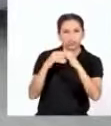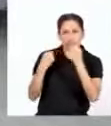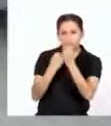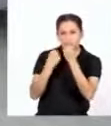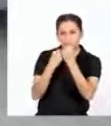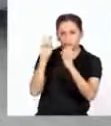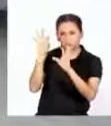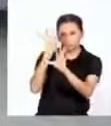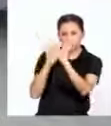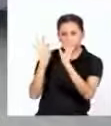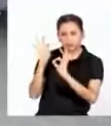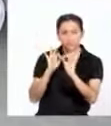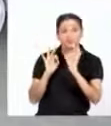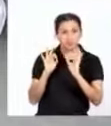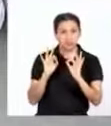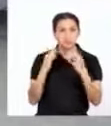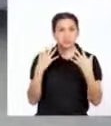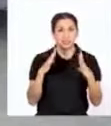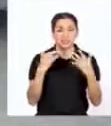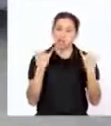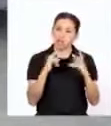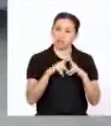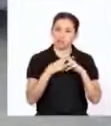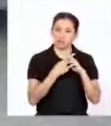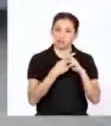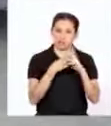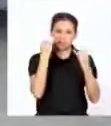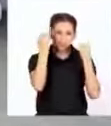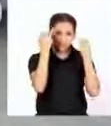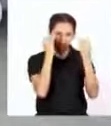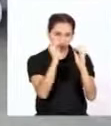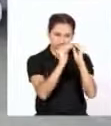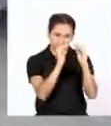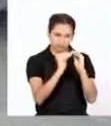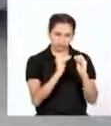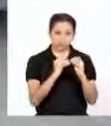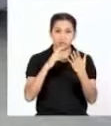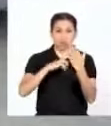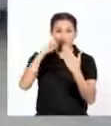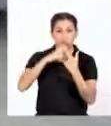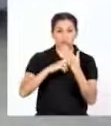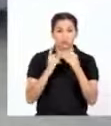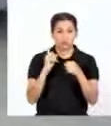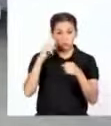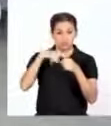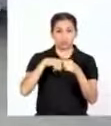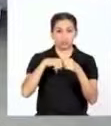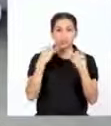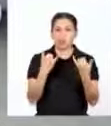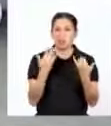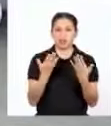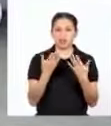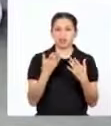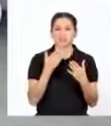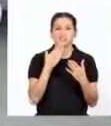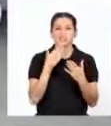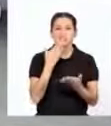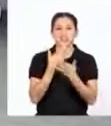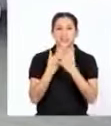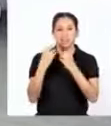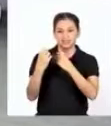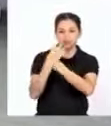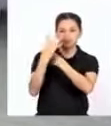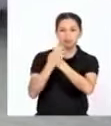cuales nos hemos informado durante las últimas semanas, hemos comenzado a diseñar el proyecto participativo. Para ello, estamos contando con